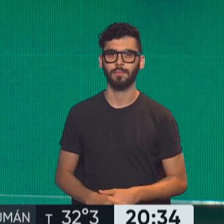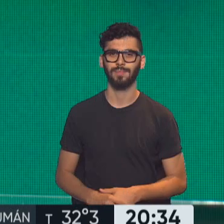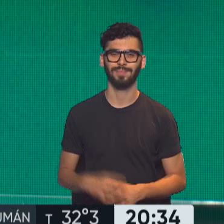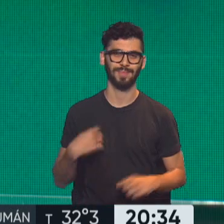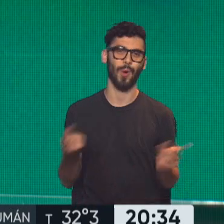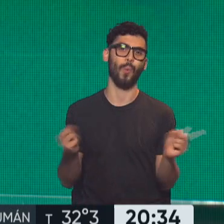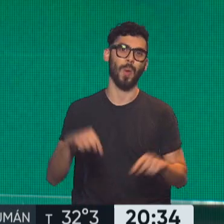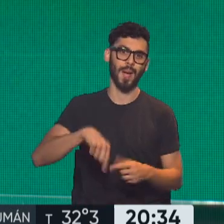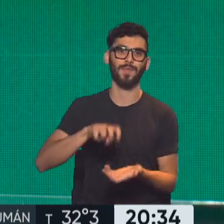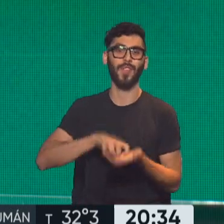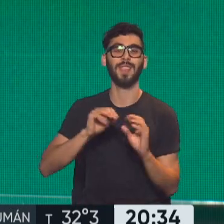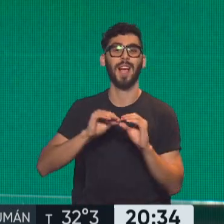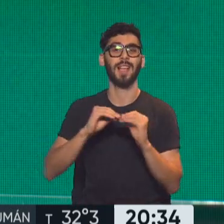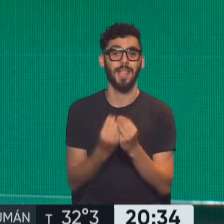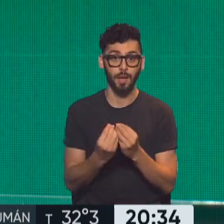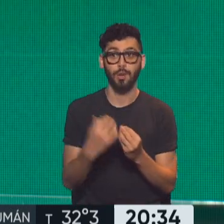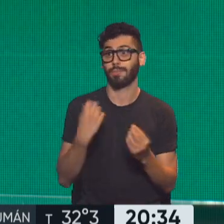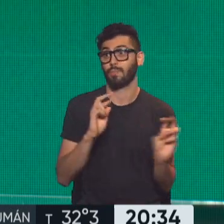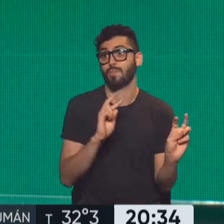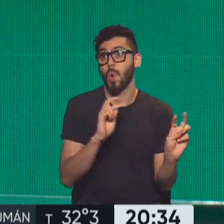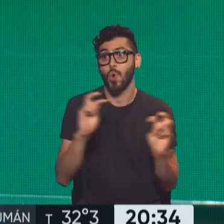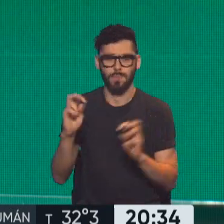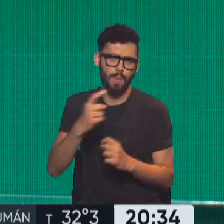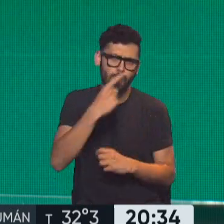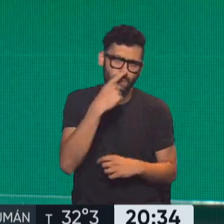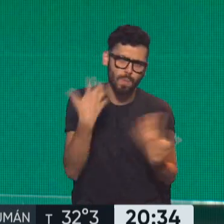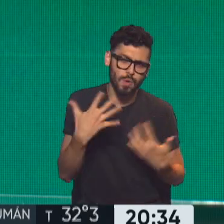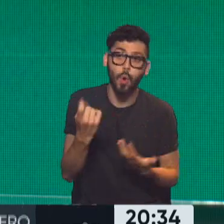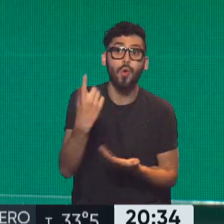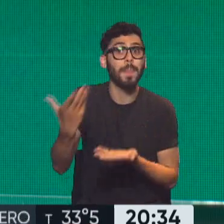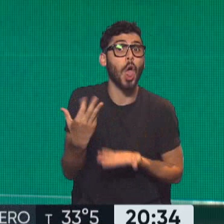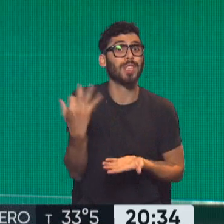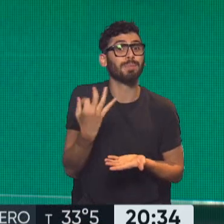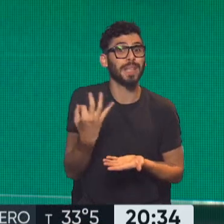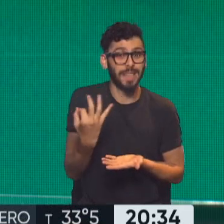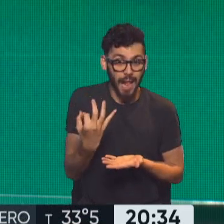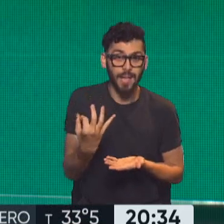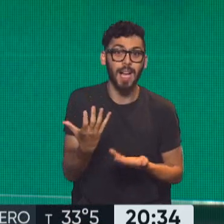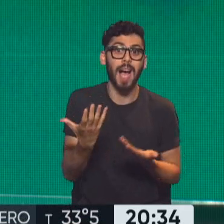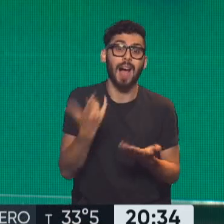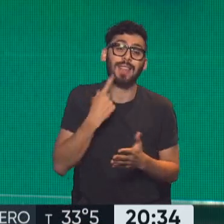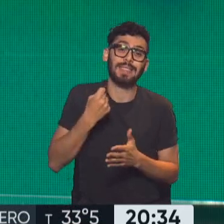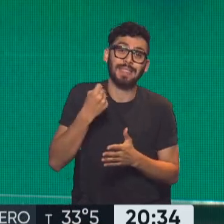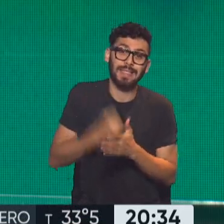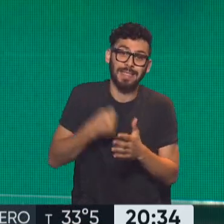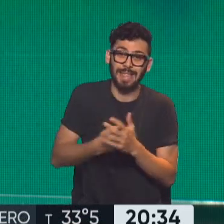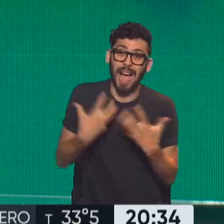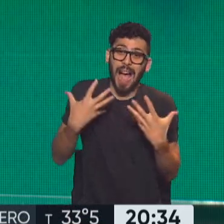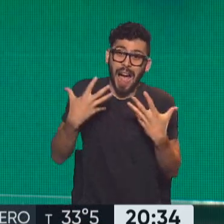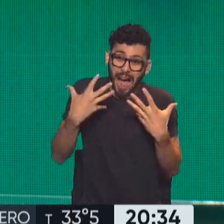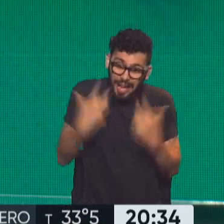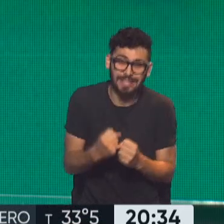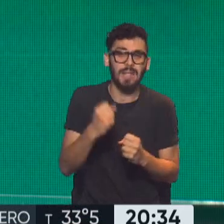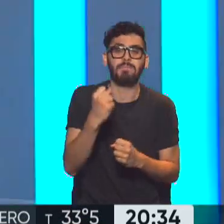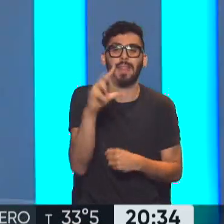Estamos de regreso con este cierre de edición, con muchos temas muy interesantes y con un invitado muy especial hoy en la mesa, así que vamos a tratar de exprimir esta media hora.